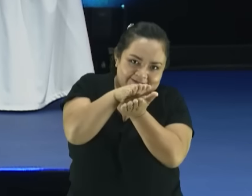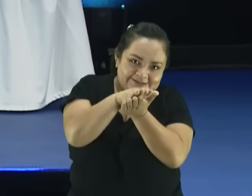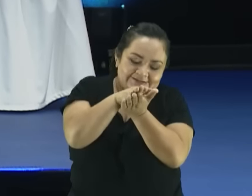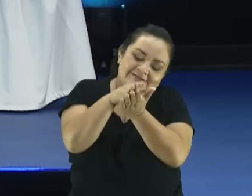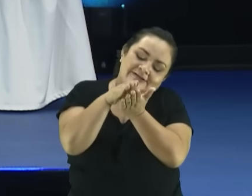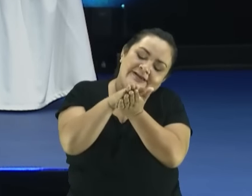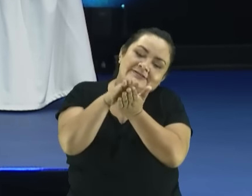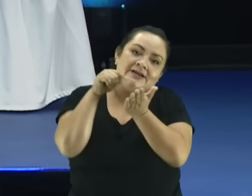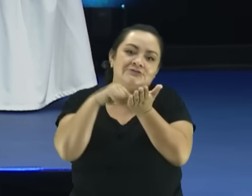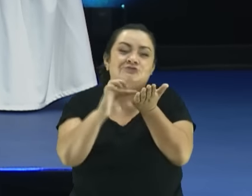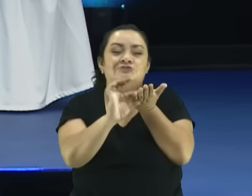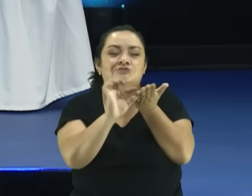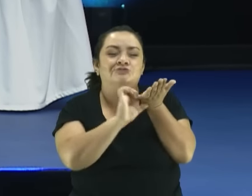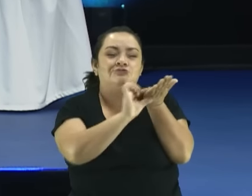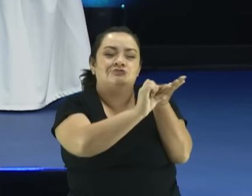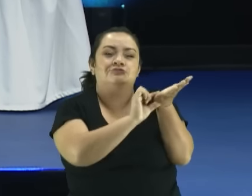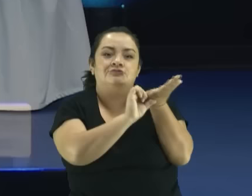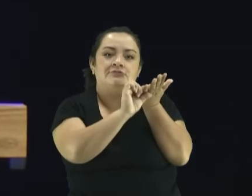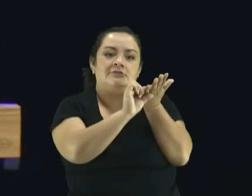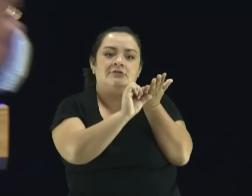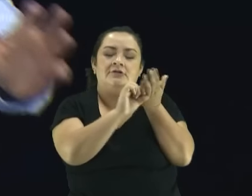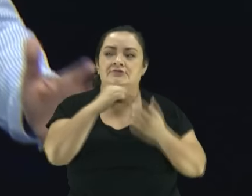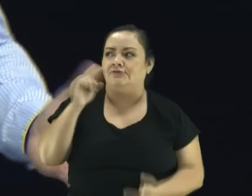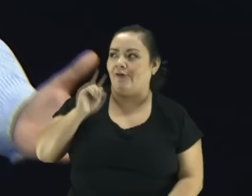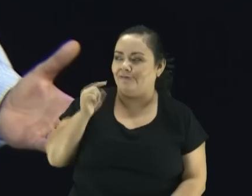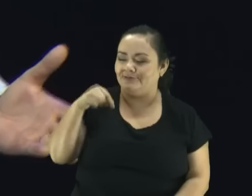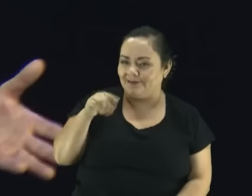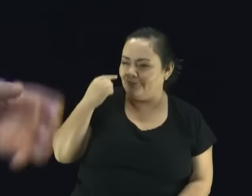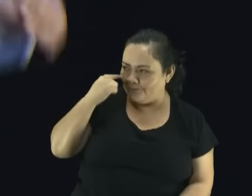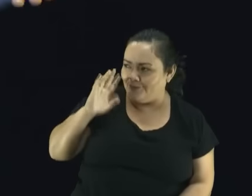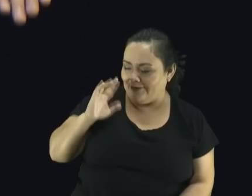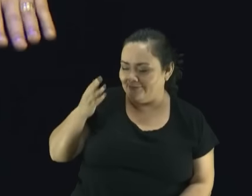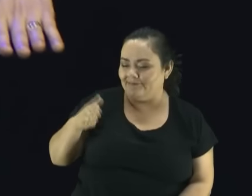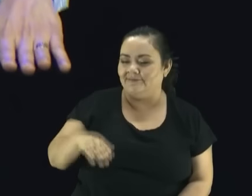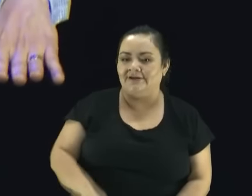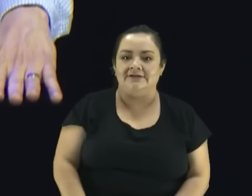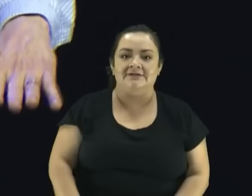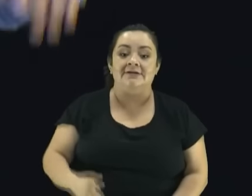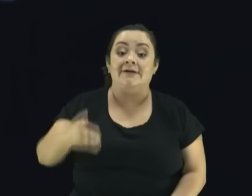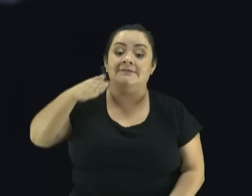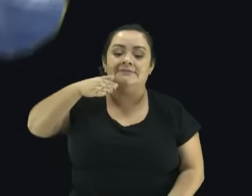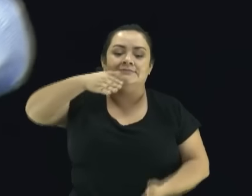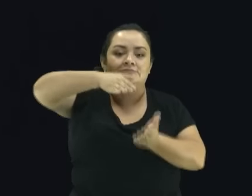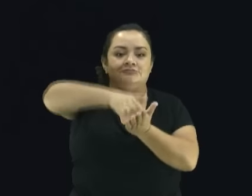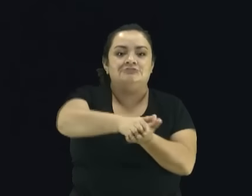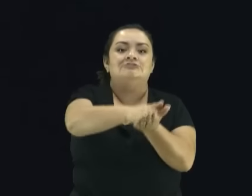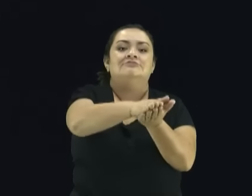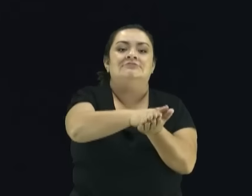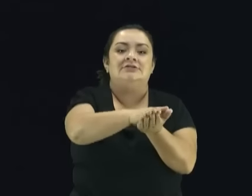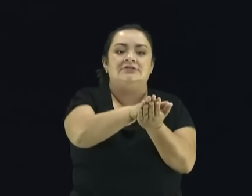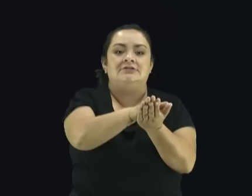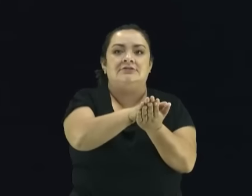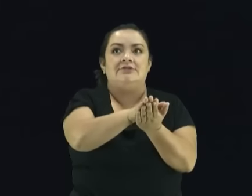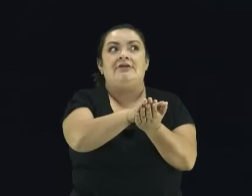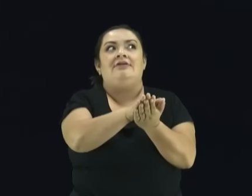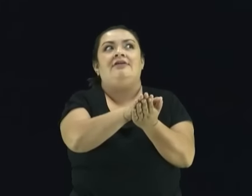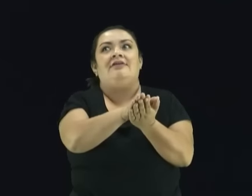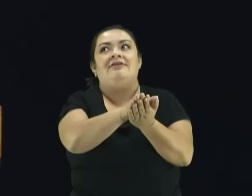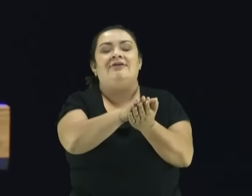trae plantillas no me dijo pero debe de probarlo no sé y la puso en la bota pruébese la hora me dijo No